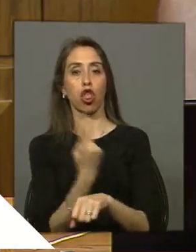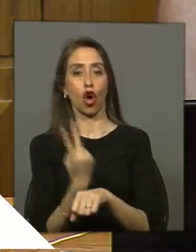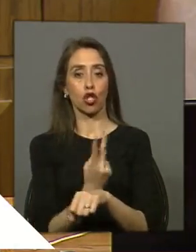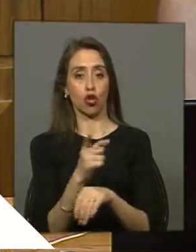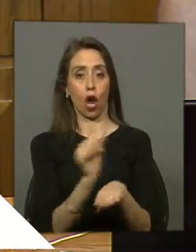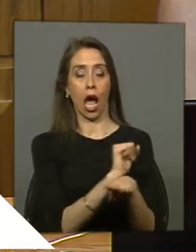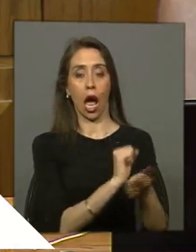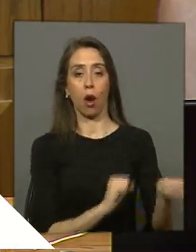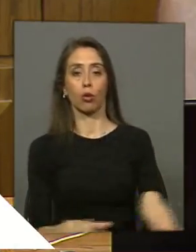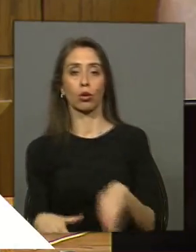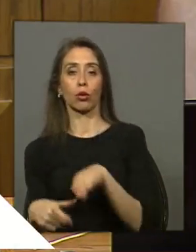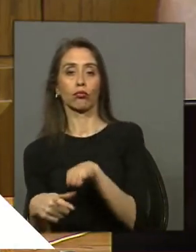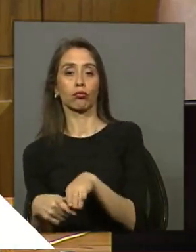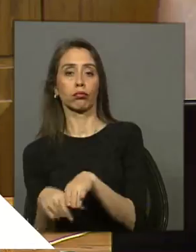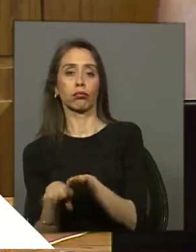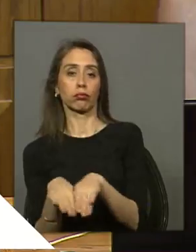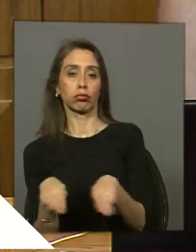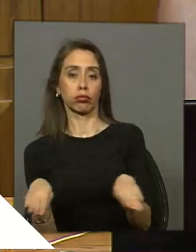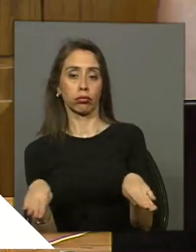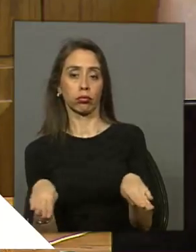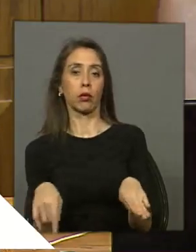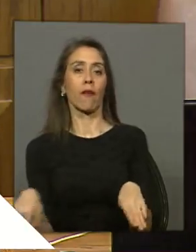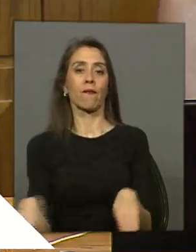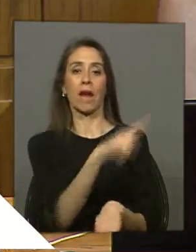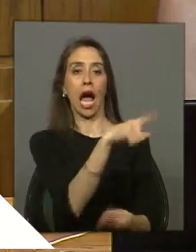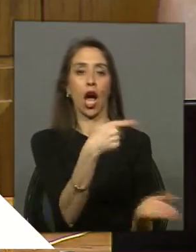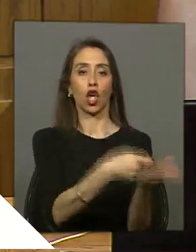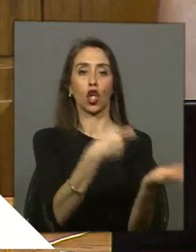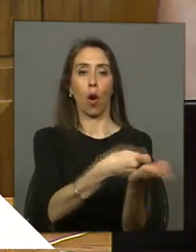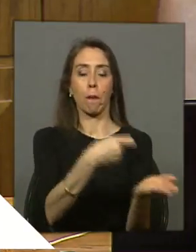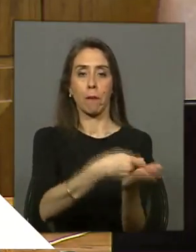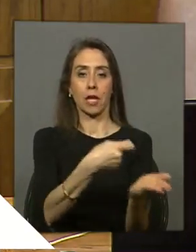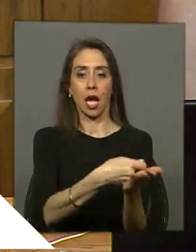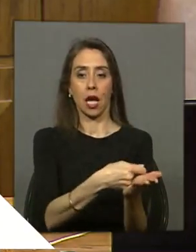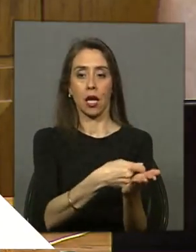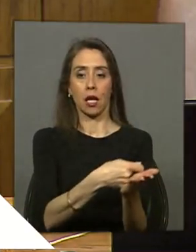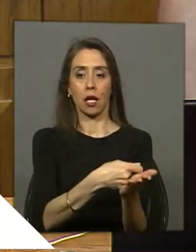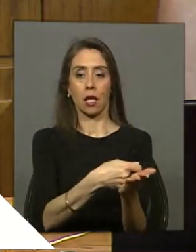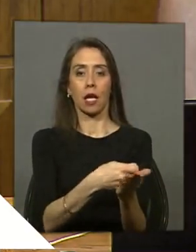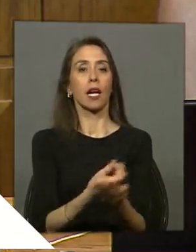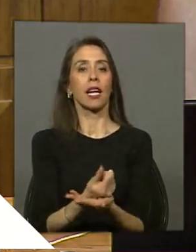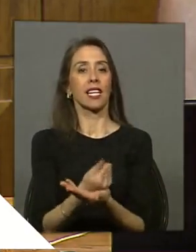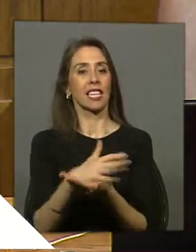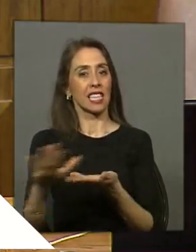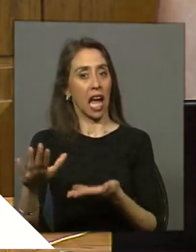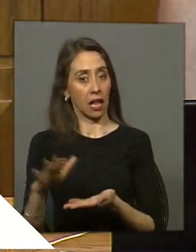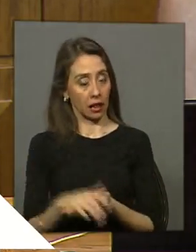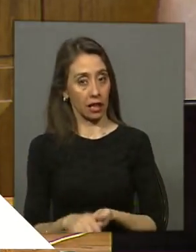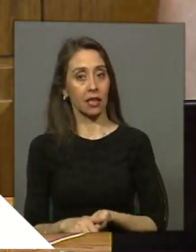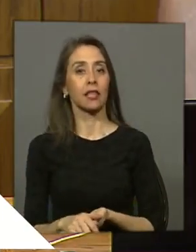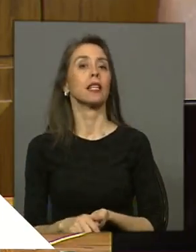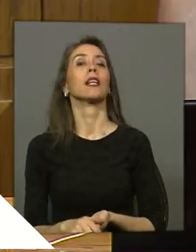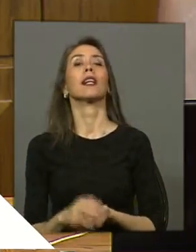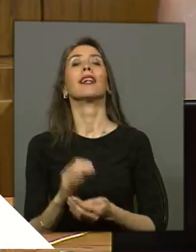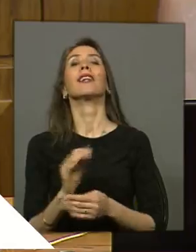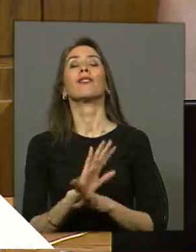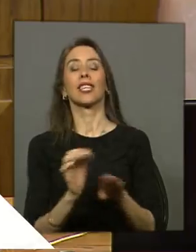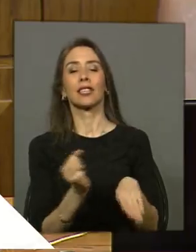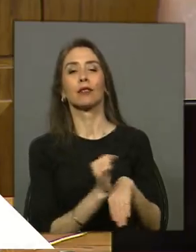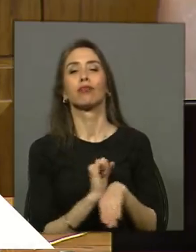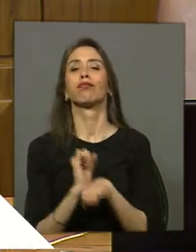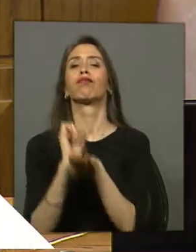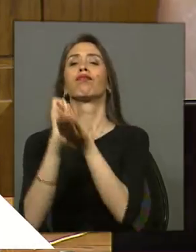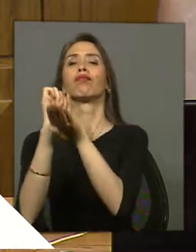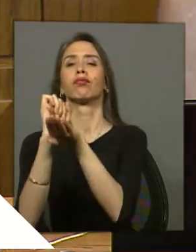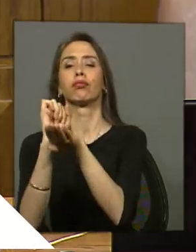para entrar a comprar y será gratuidad. Cuando llega el minuto tenía